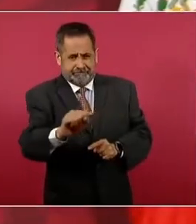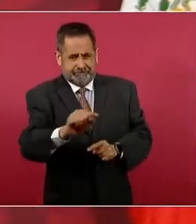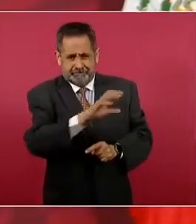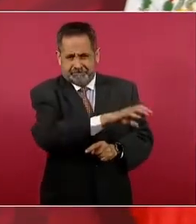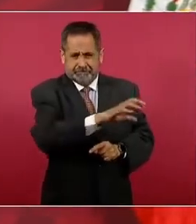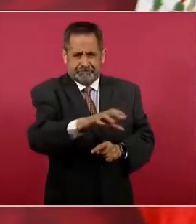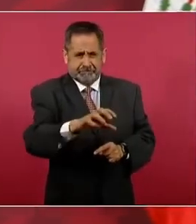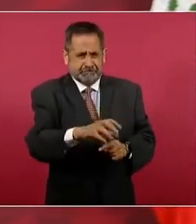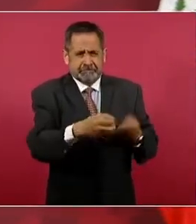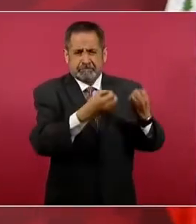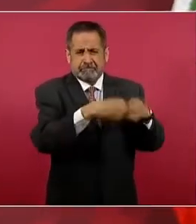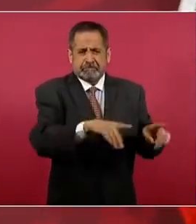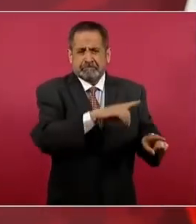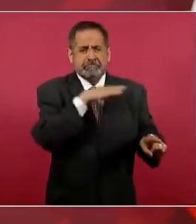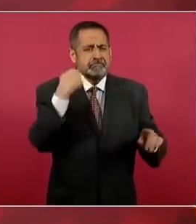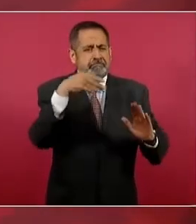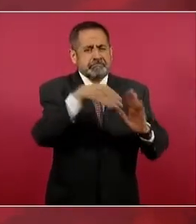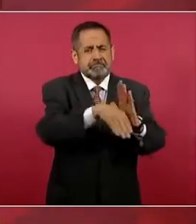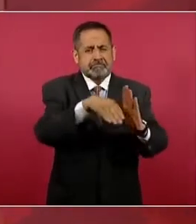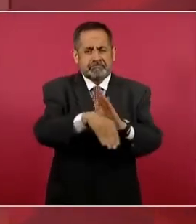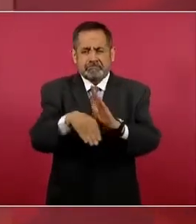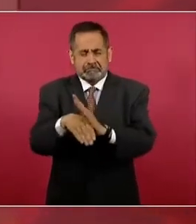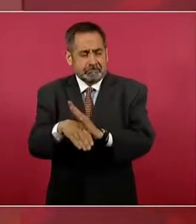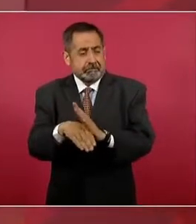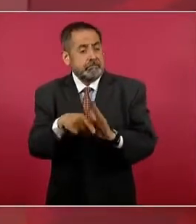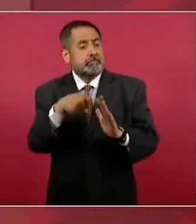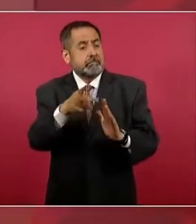pero los banqueros